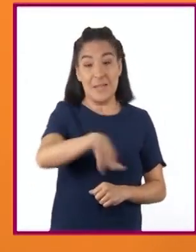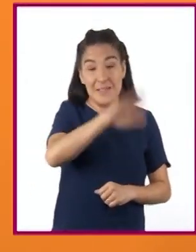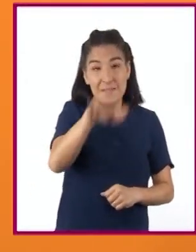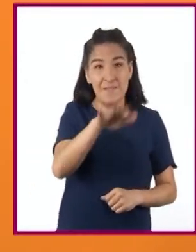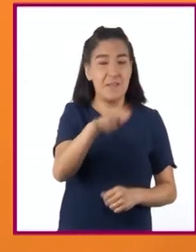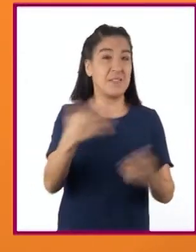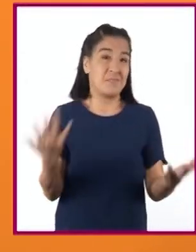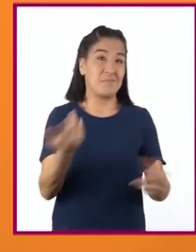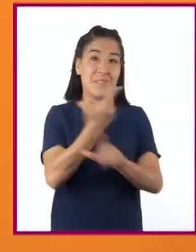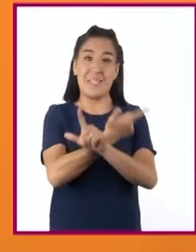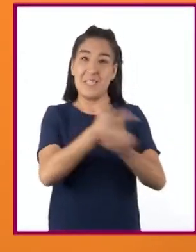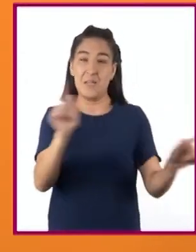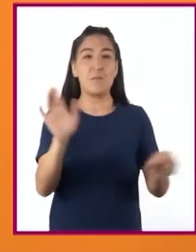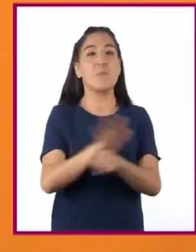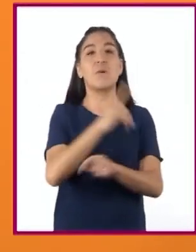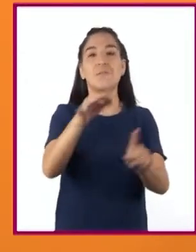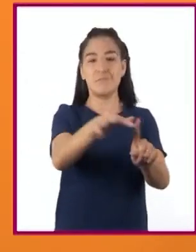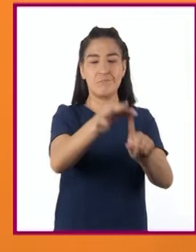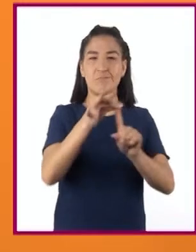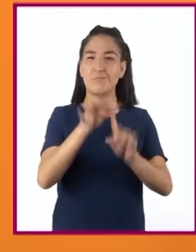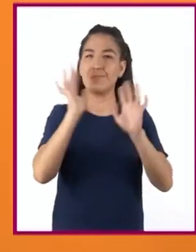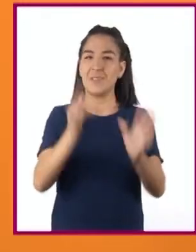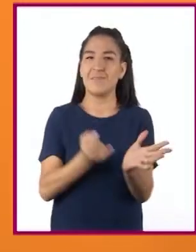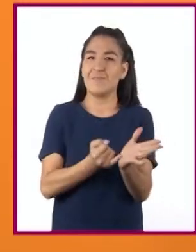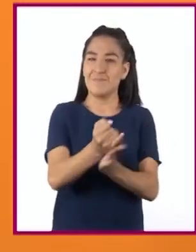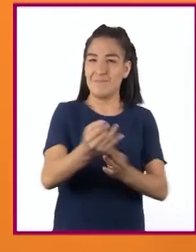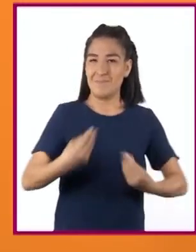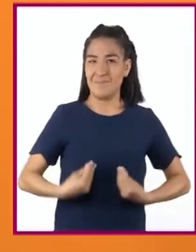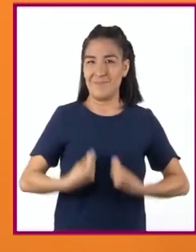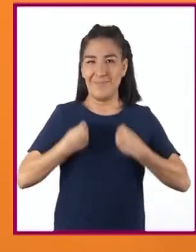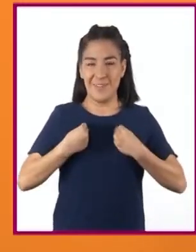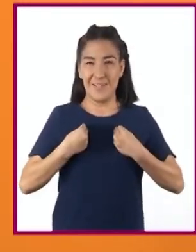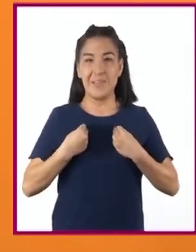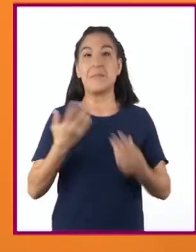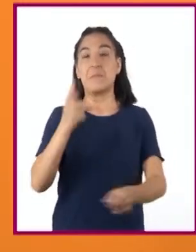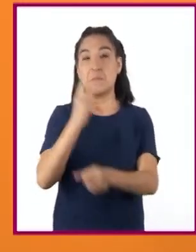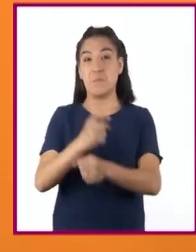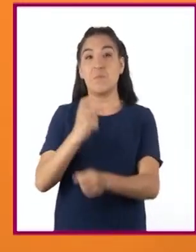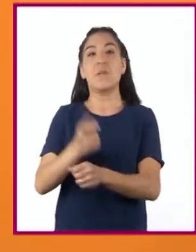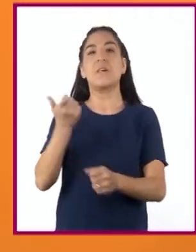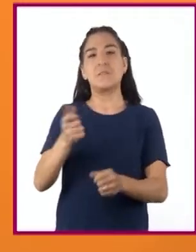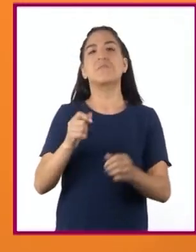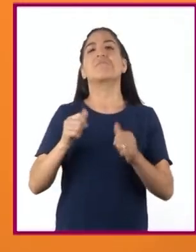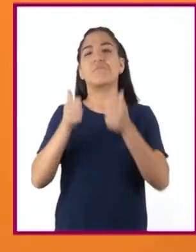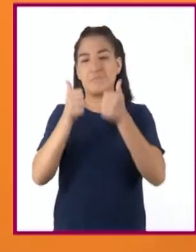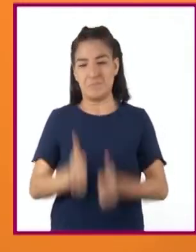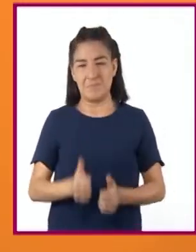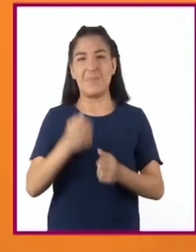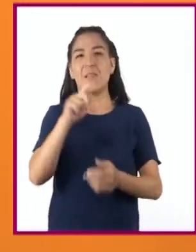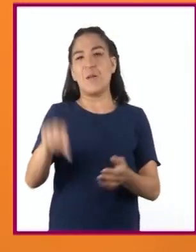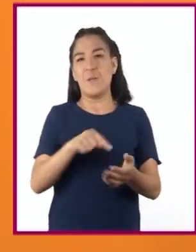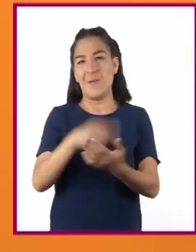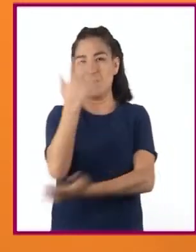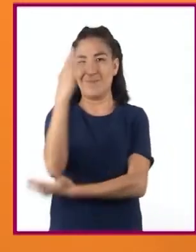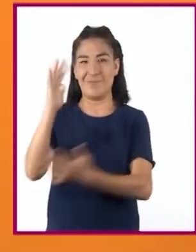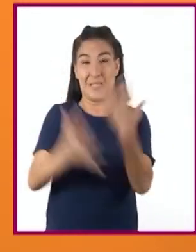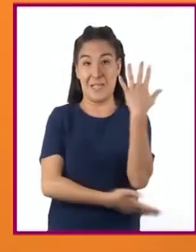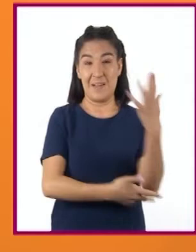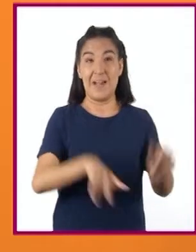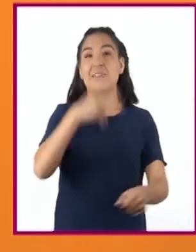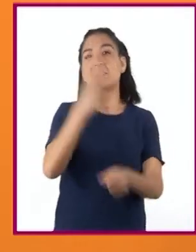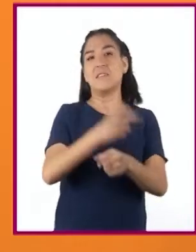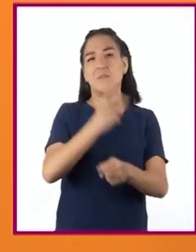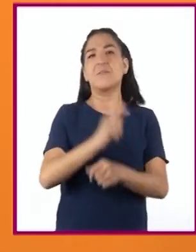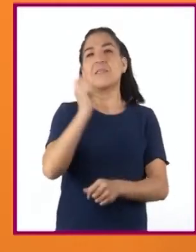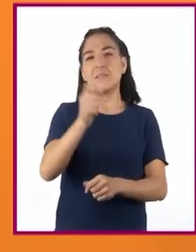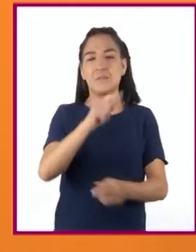libres porque tomaron una decisión de vida. La del primero fue mantenerse en la selva, mientras que la del segundo fue estar